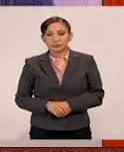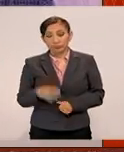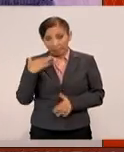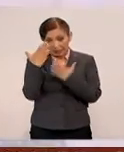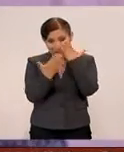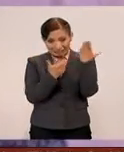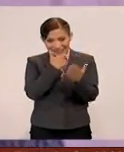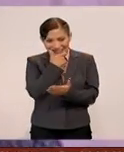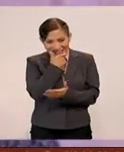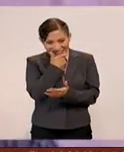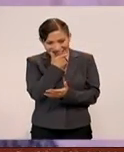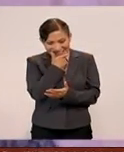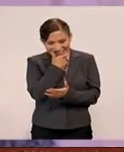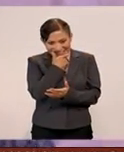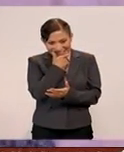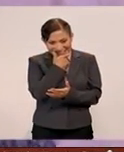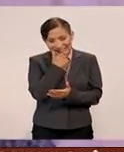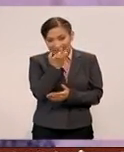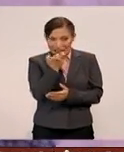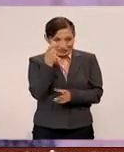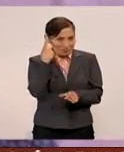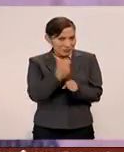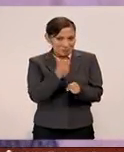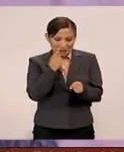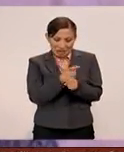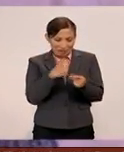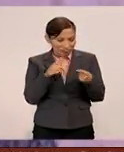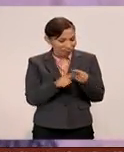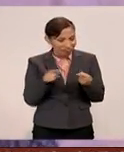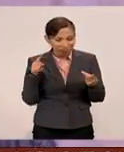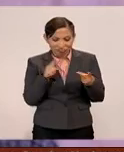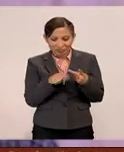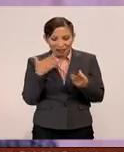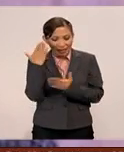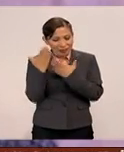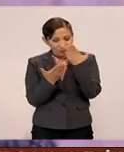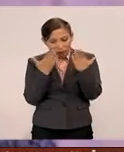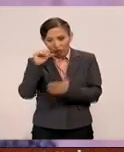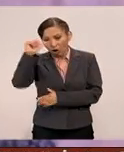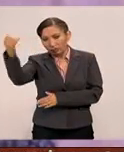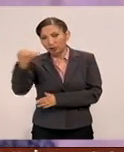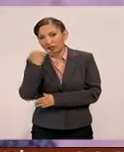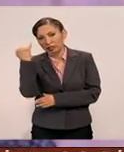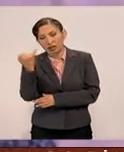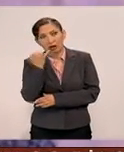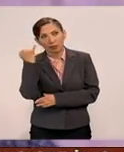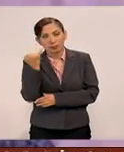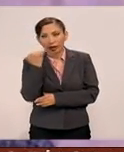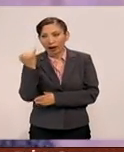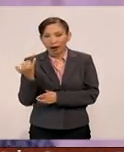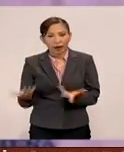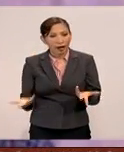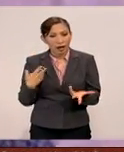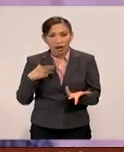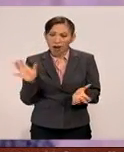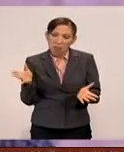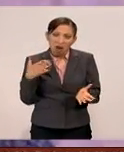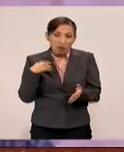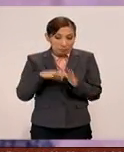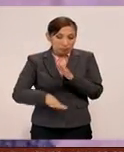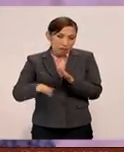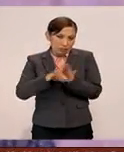Estudiar inglés. ese es el primero. Estudiar otro idioma es algo bastante